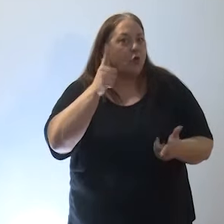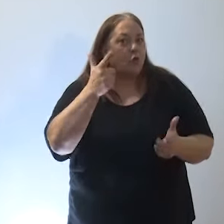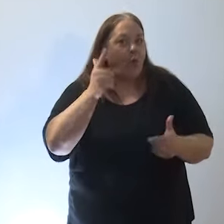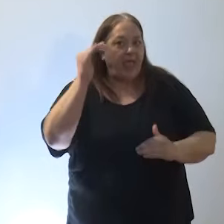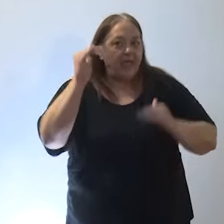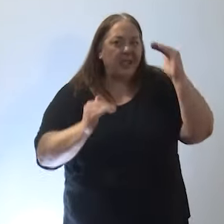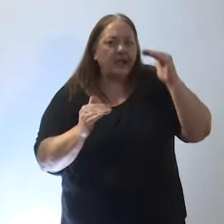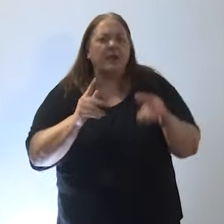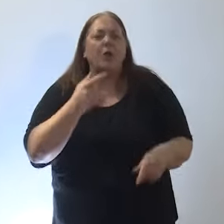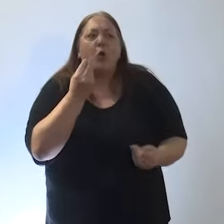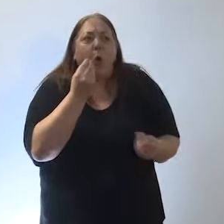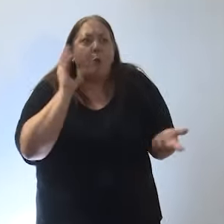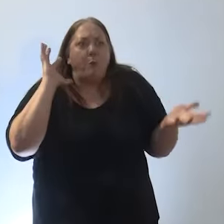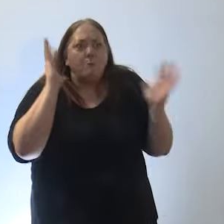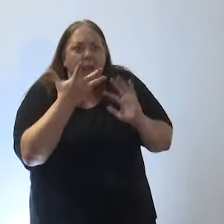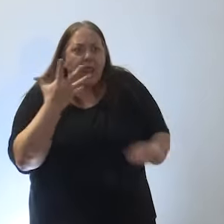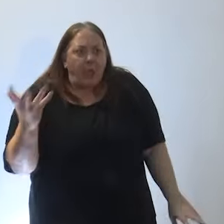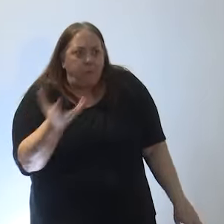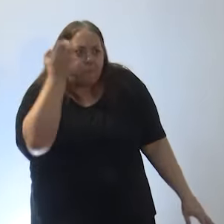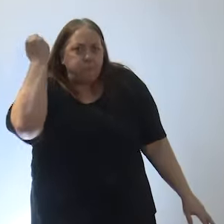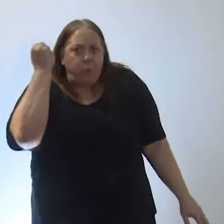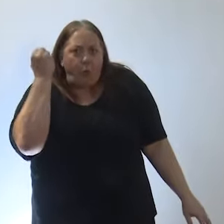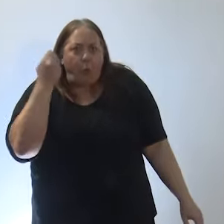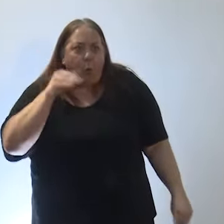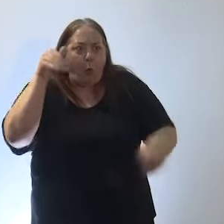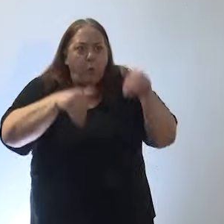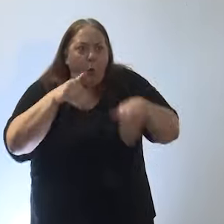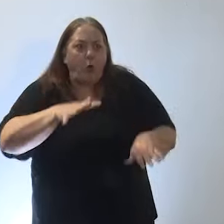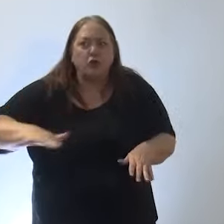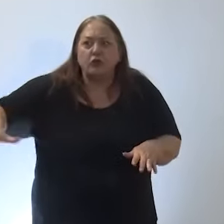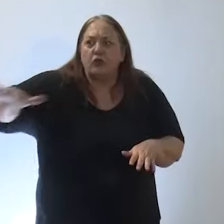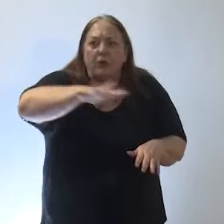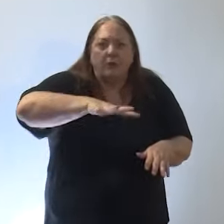mi ley logró captar más bien el voto de sectores